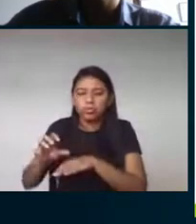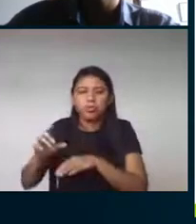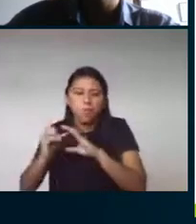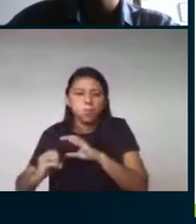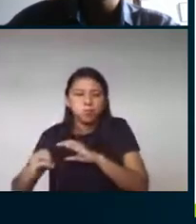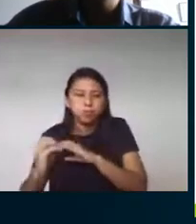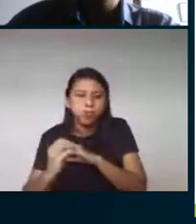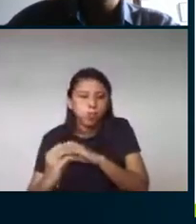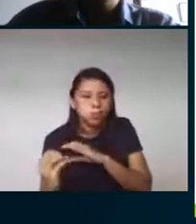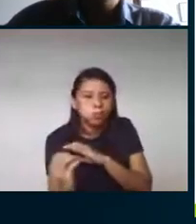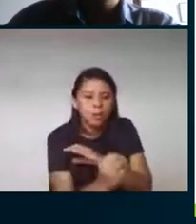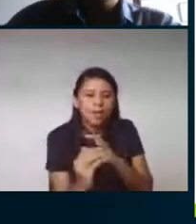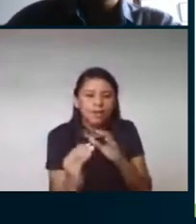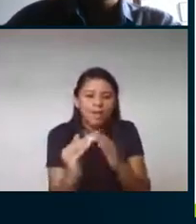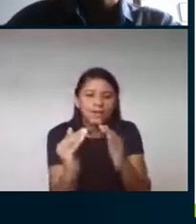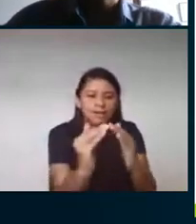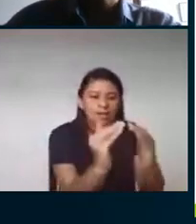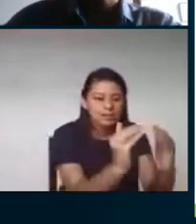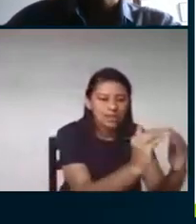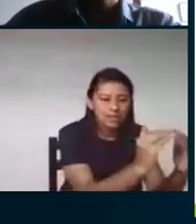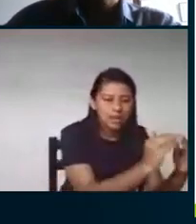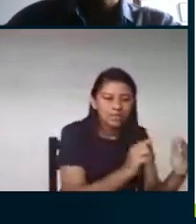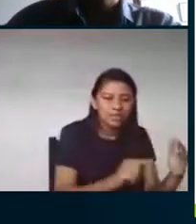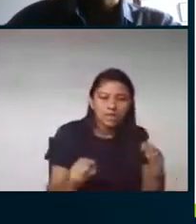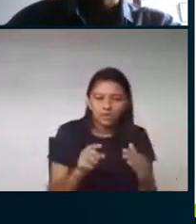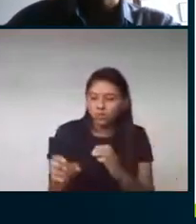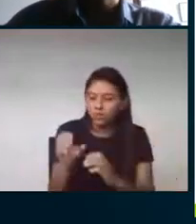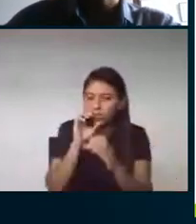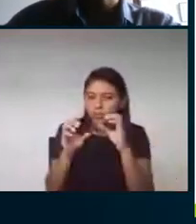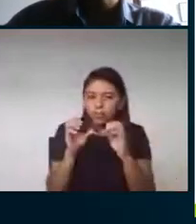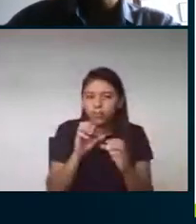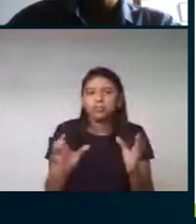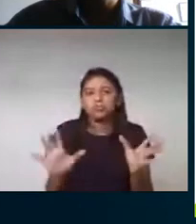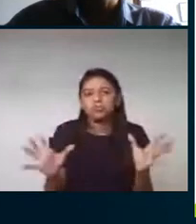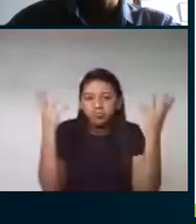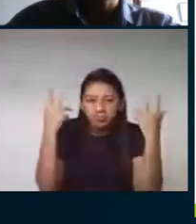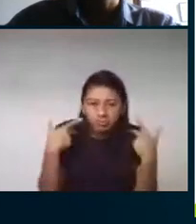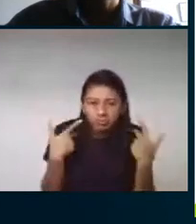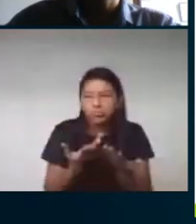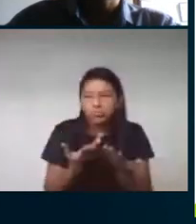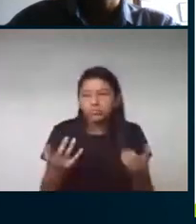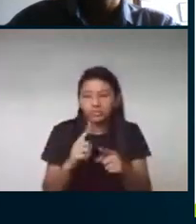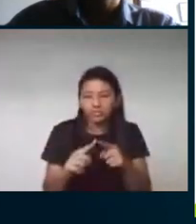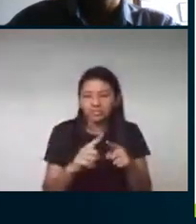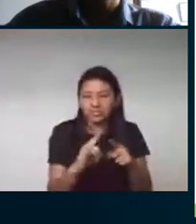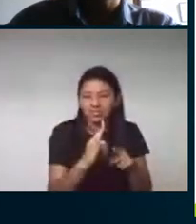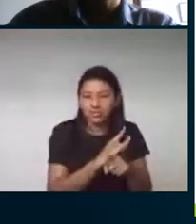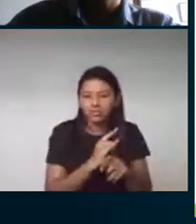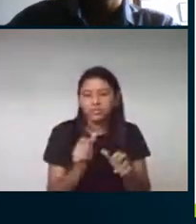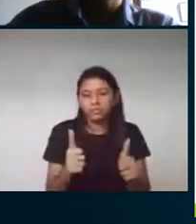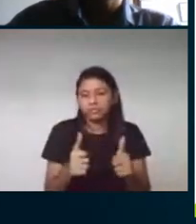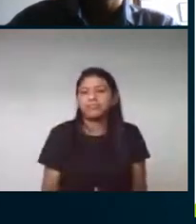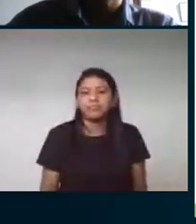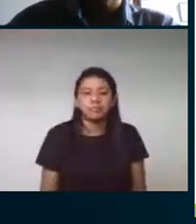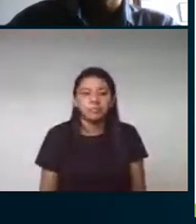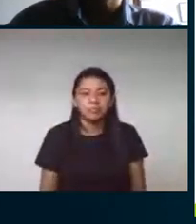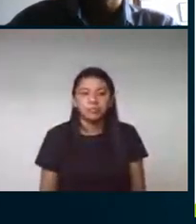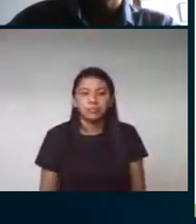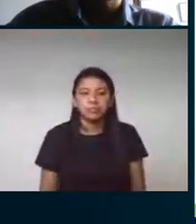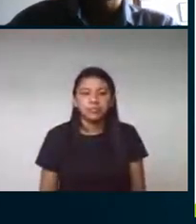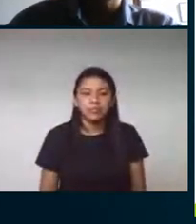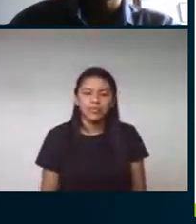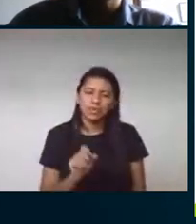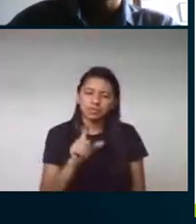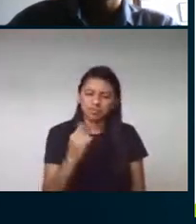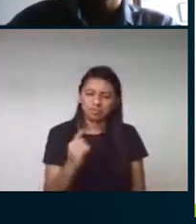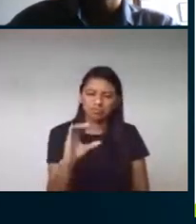aguas residuales. ¿Cómo estamos en Colombia? Bueno, en Colombia encontramos que, por ejemplo, para el tema de